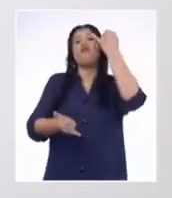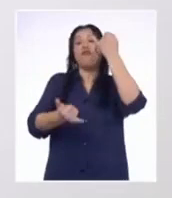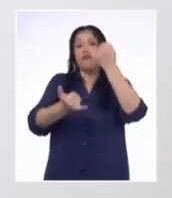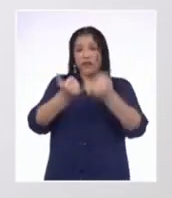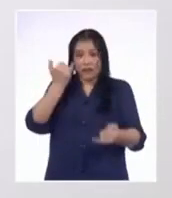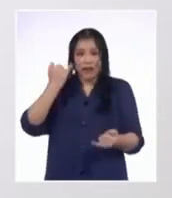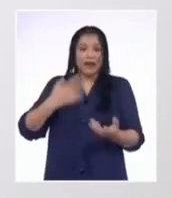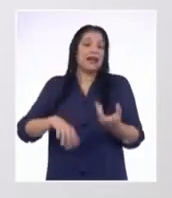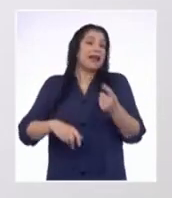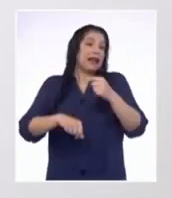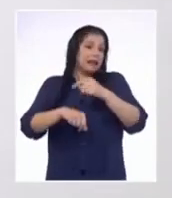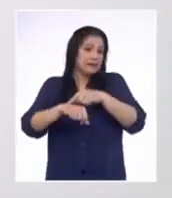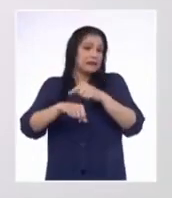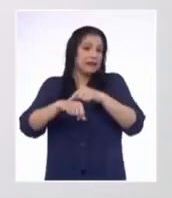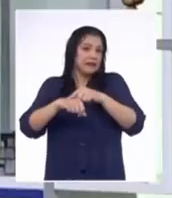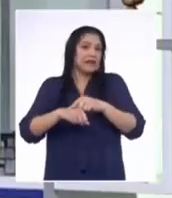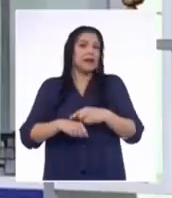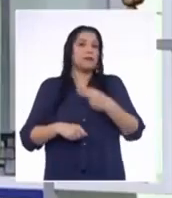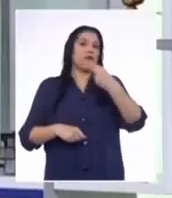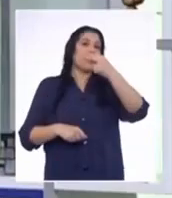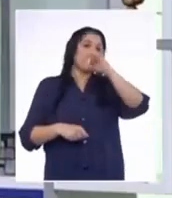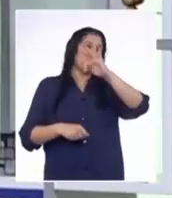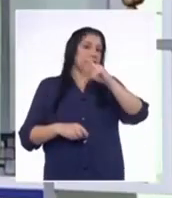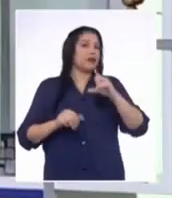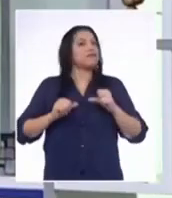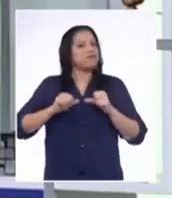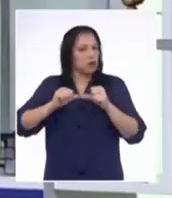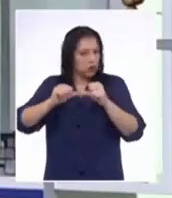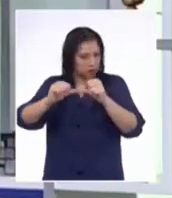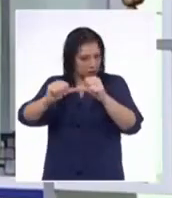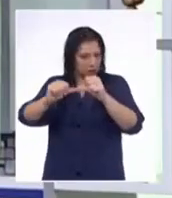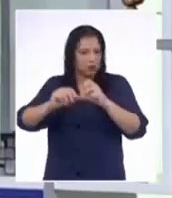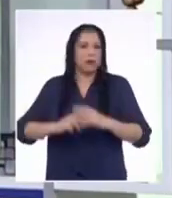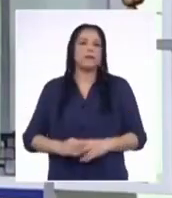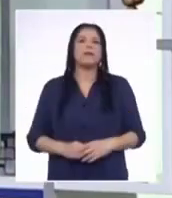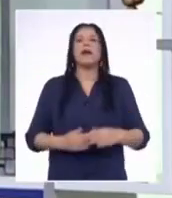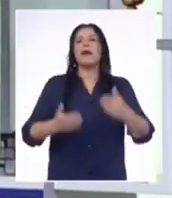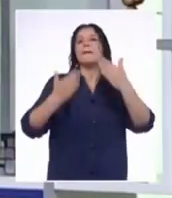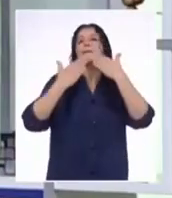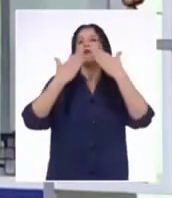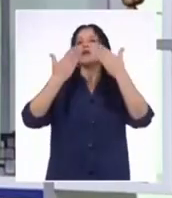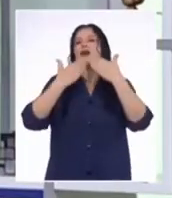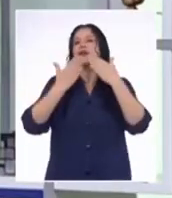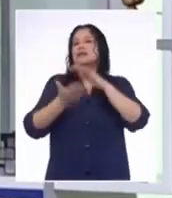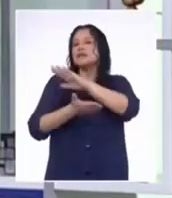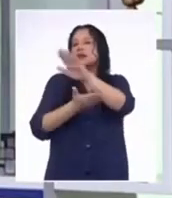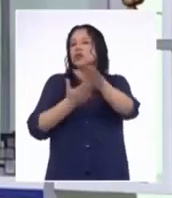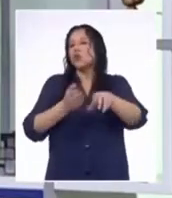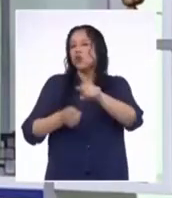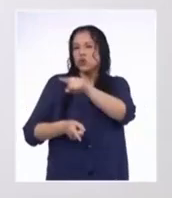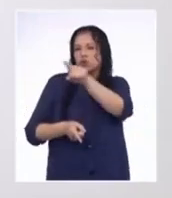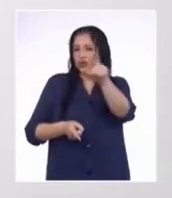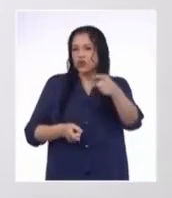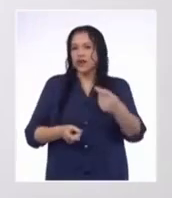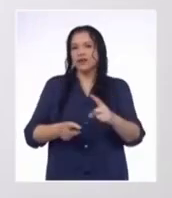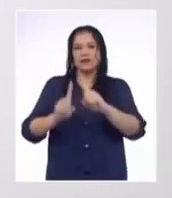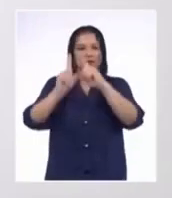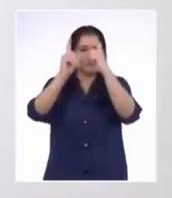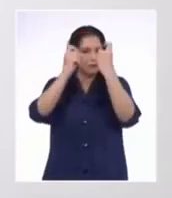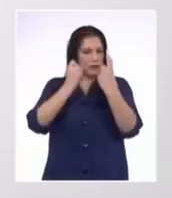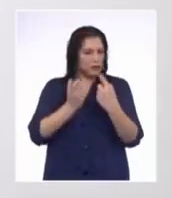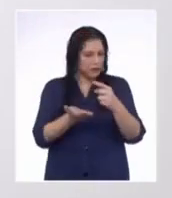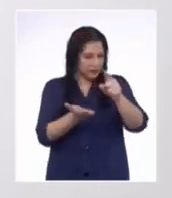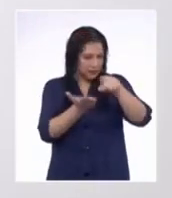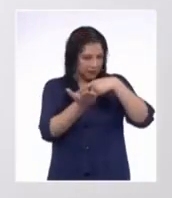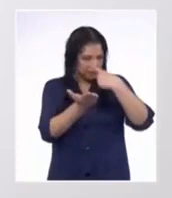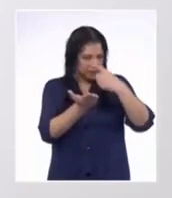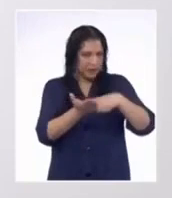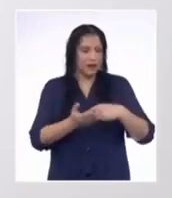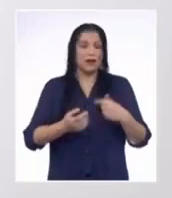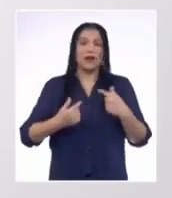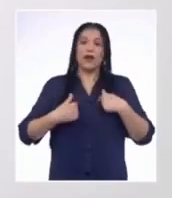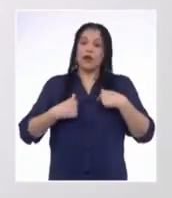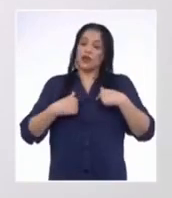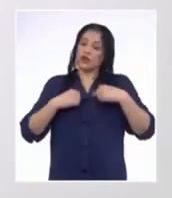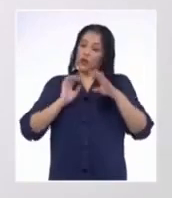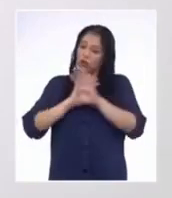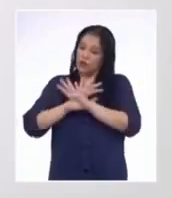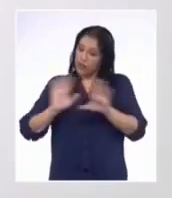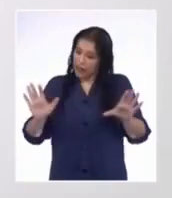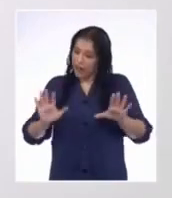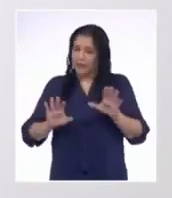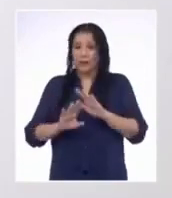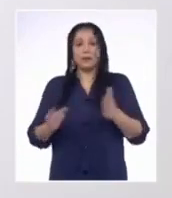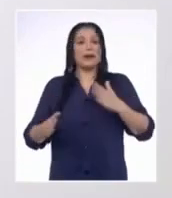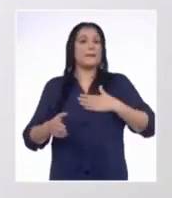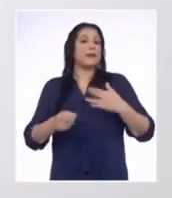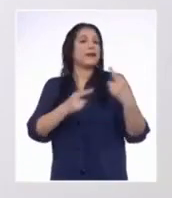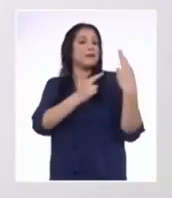el plazo de la hipoteca. Muchas gracias, Abraham, y a todos los que nos enviaron sus preguntas. Bueno, yo ya cumplí con la